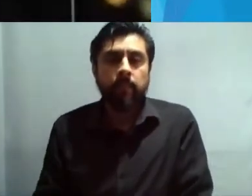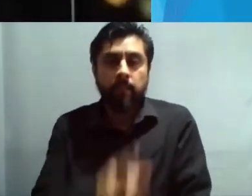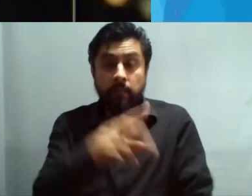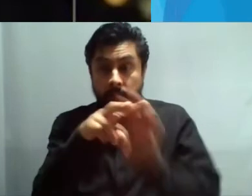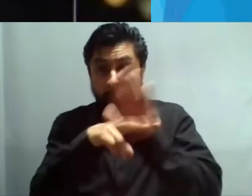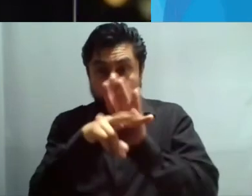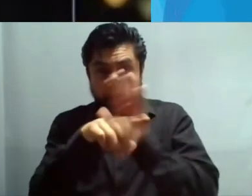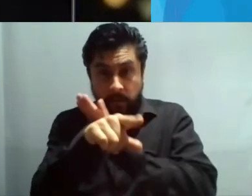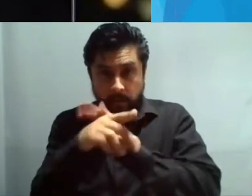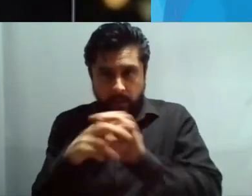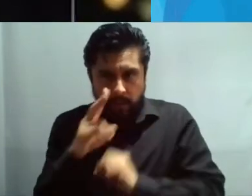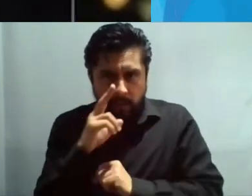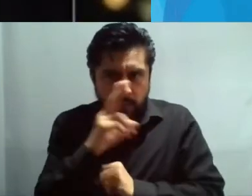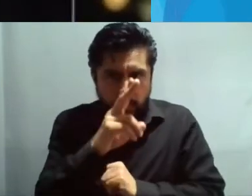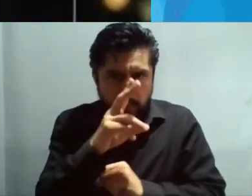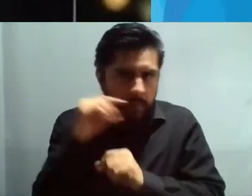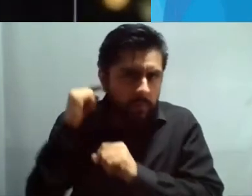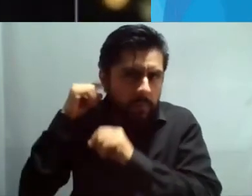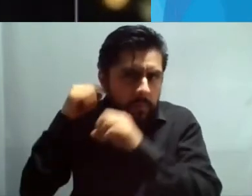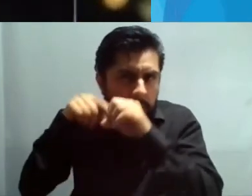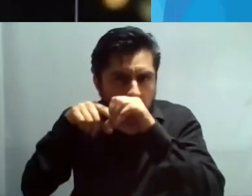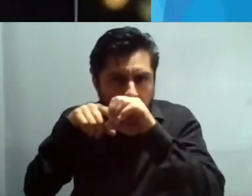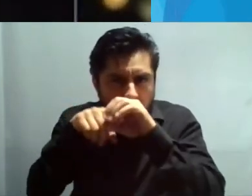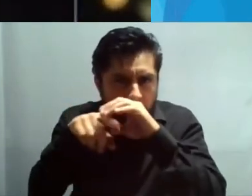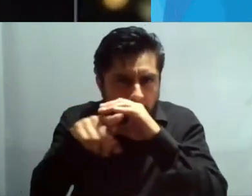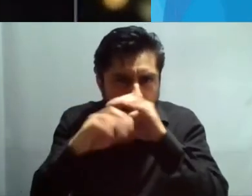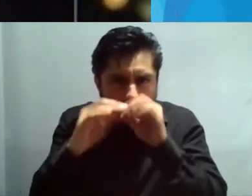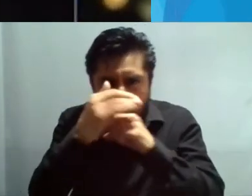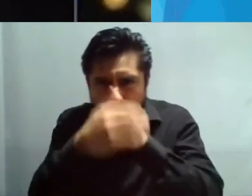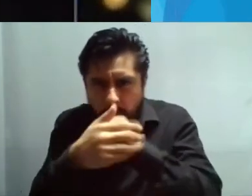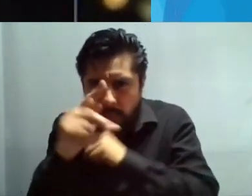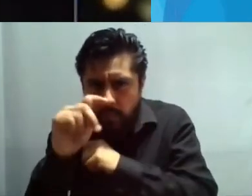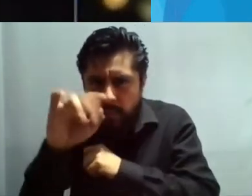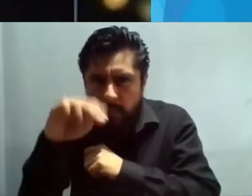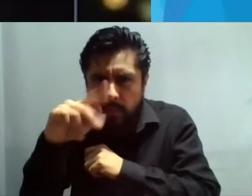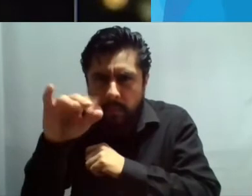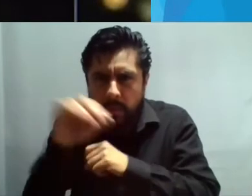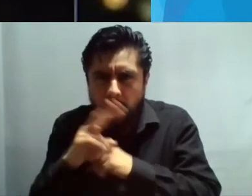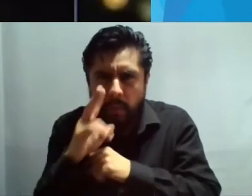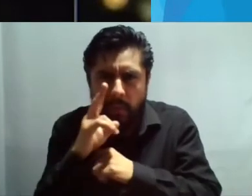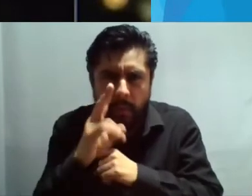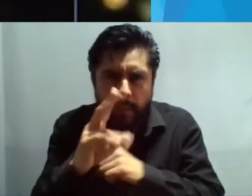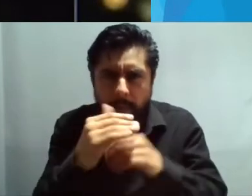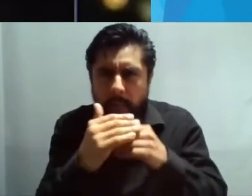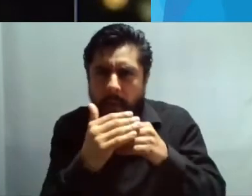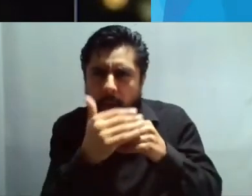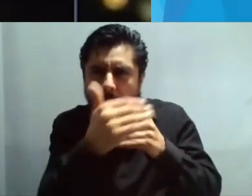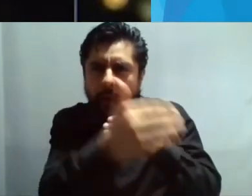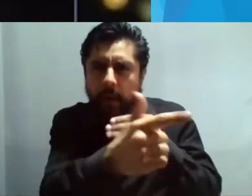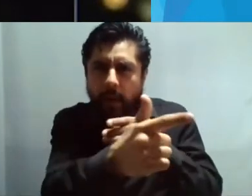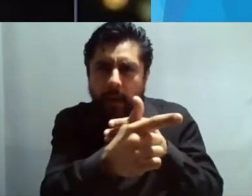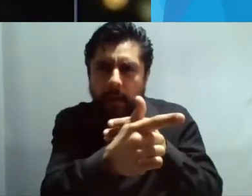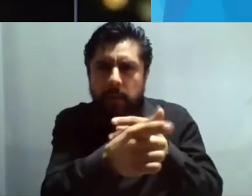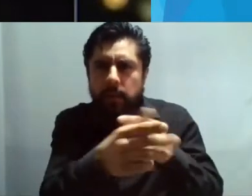el conducto, estoy viendo el tímpano y estoy viendo algo que se mueve atrás del tímpano. ¿Eso qué es?